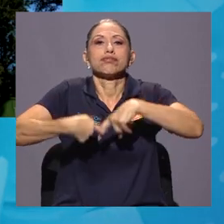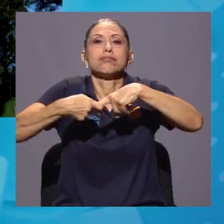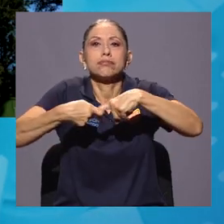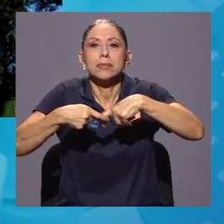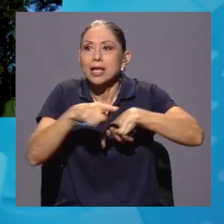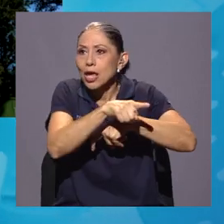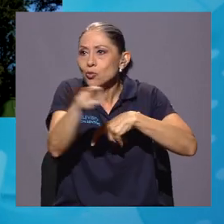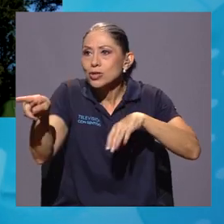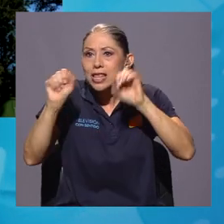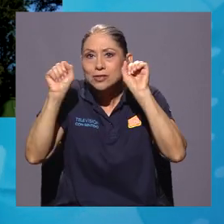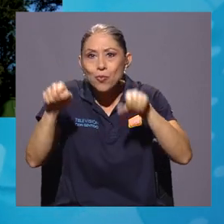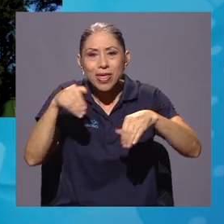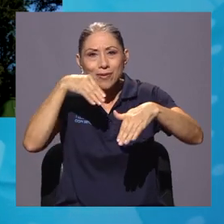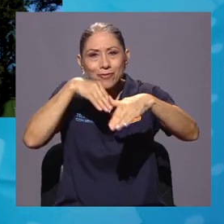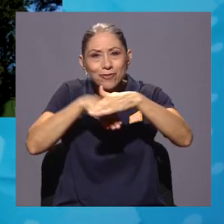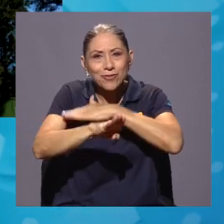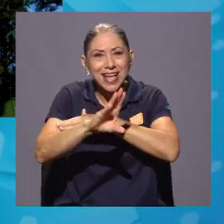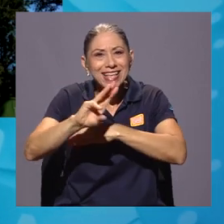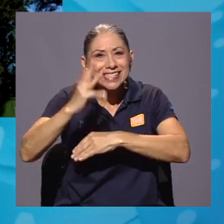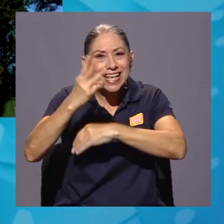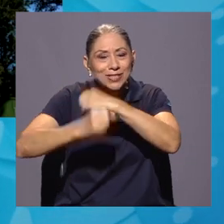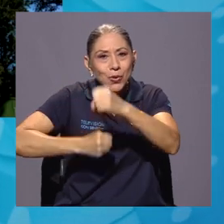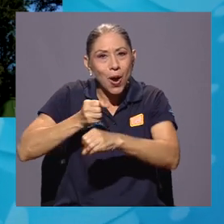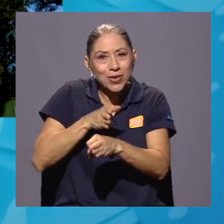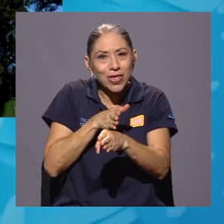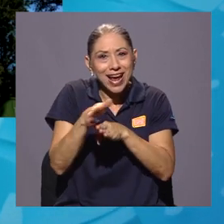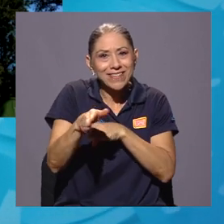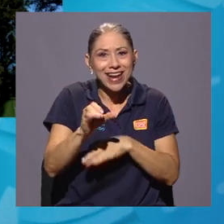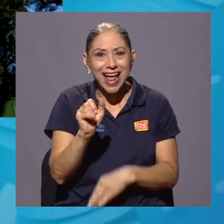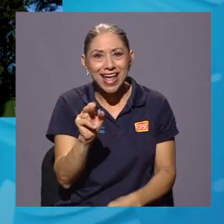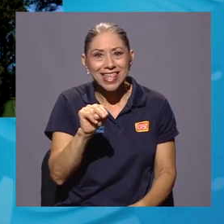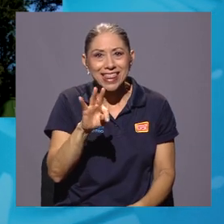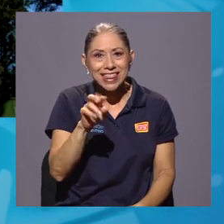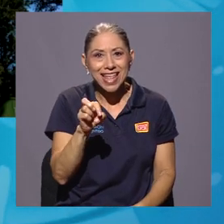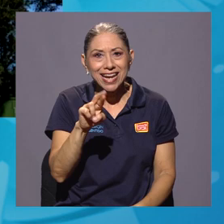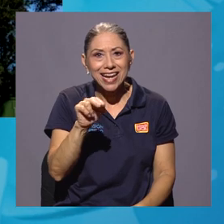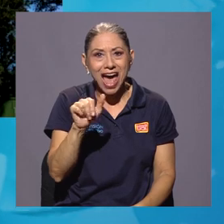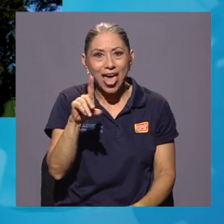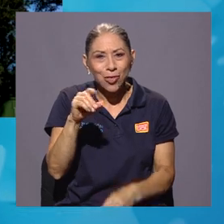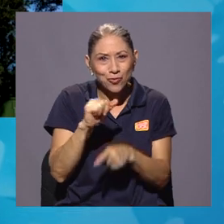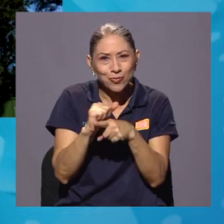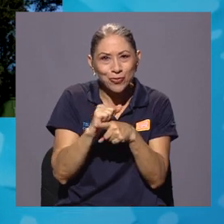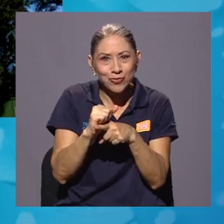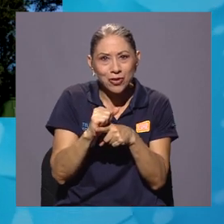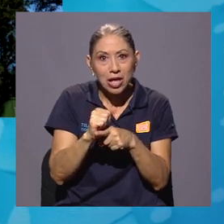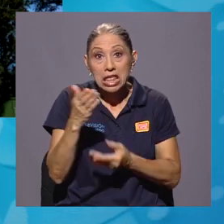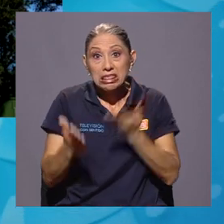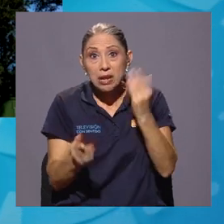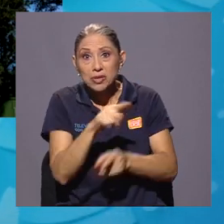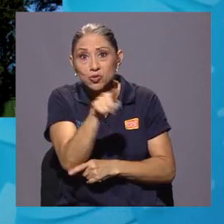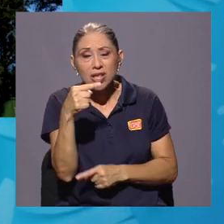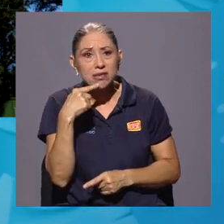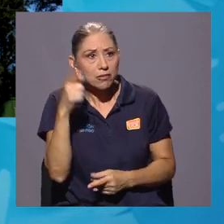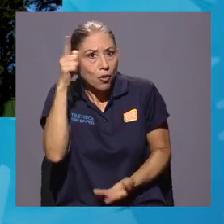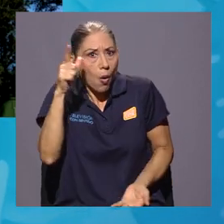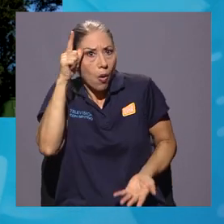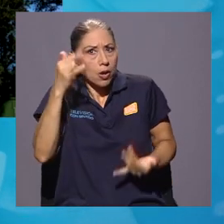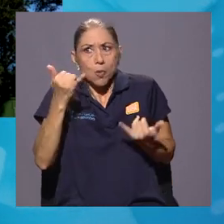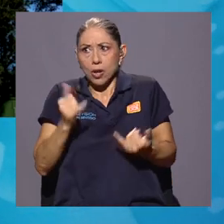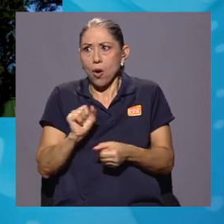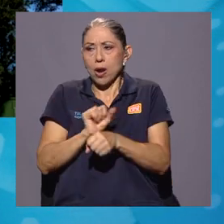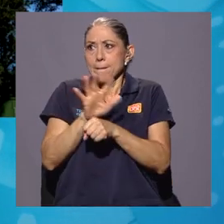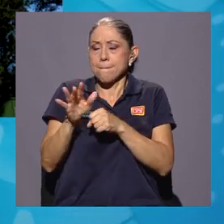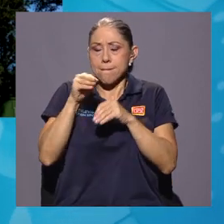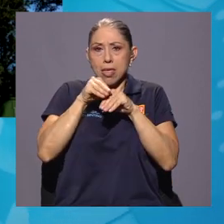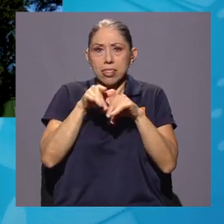de internado de ustedes, lo que se llama el sexto año de carrera. Muchos dirían, bueno, sí, es muy lógico por la pandemia, pero pareciera que no es así